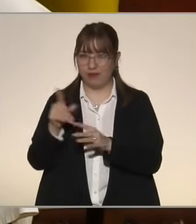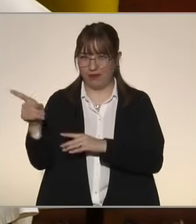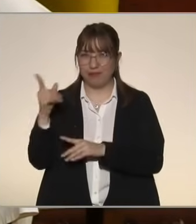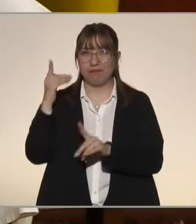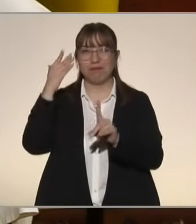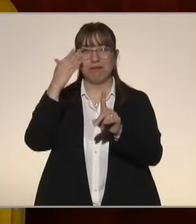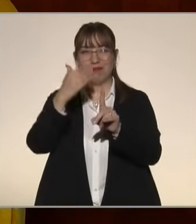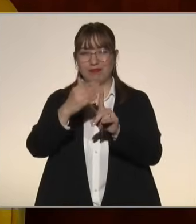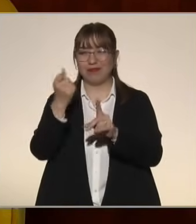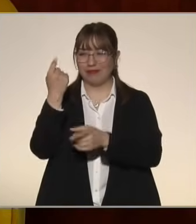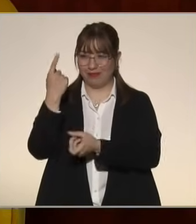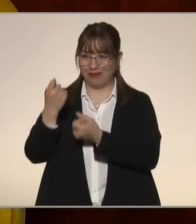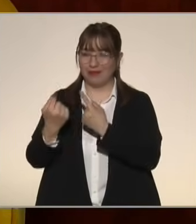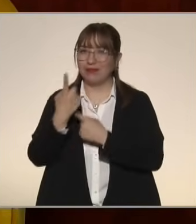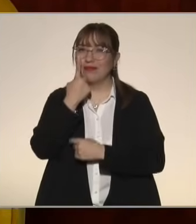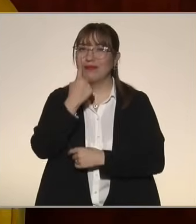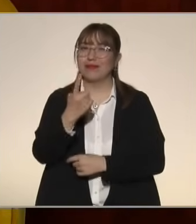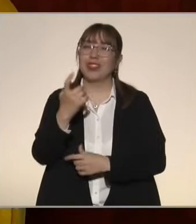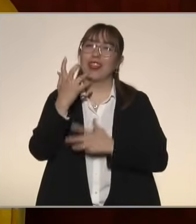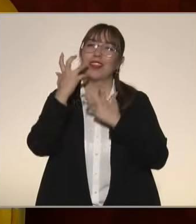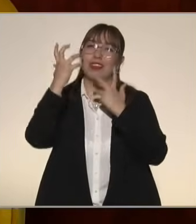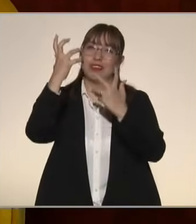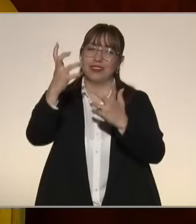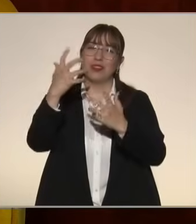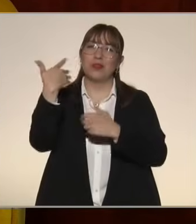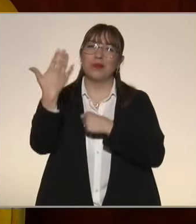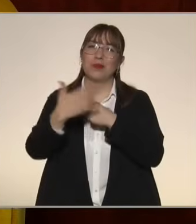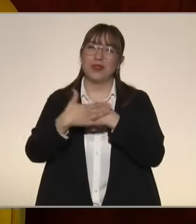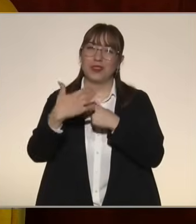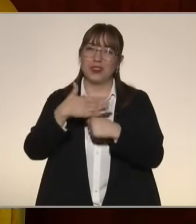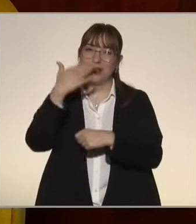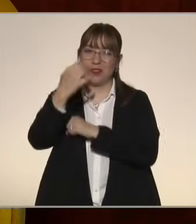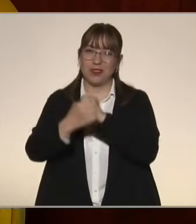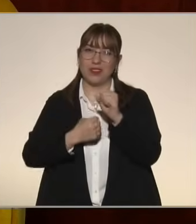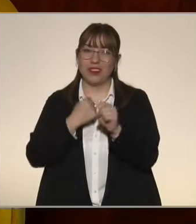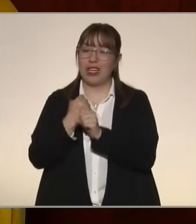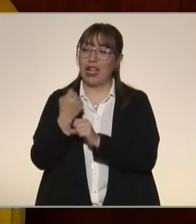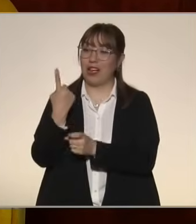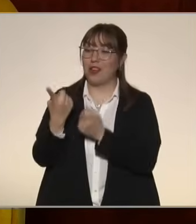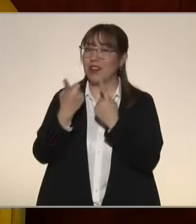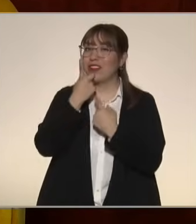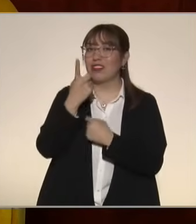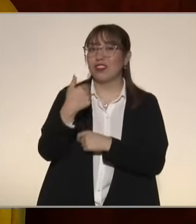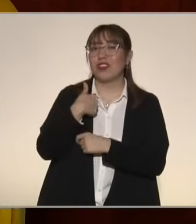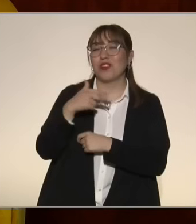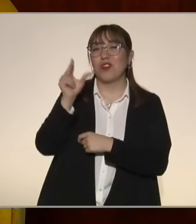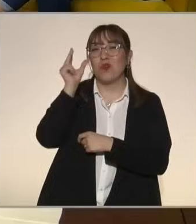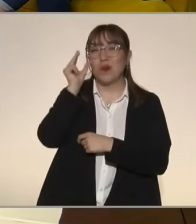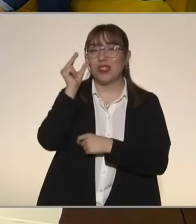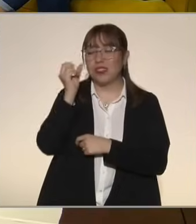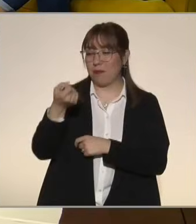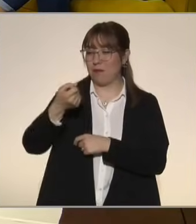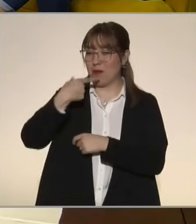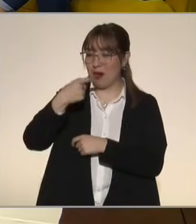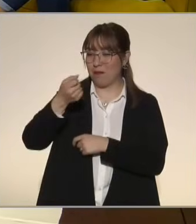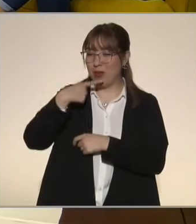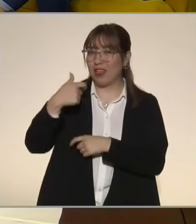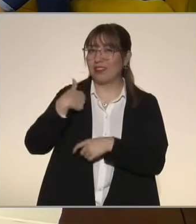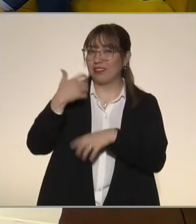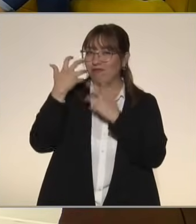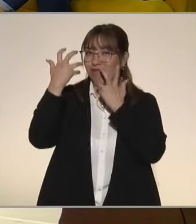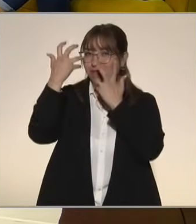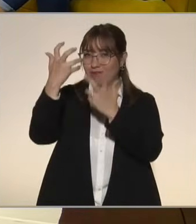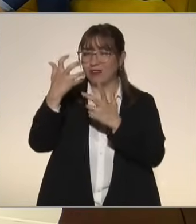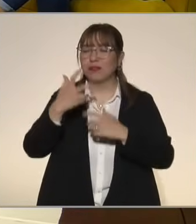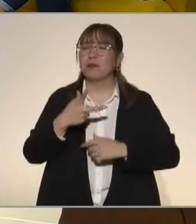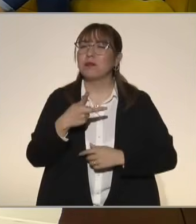los propósitos, los deseos de año nuevo. Hay personas que dicen yo me como las uvas como deseo, otros como propósitos, pero en